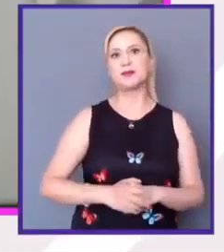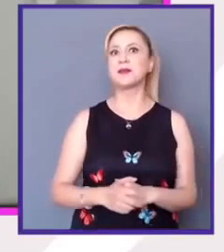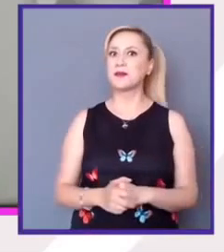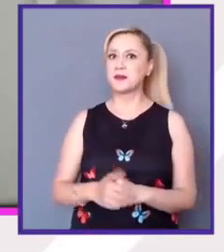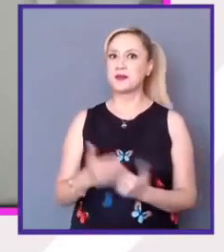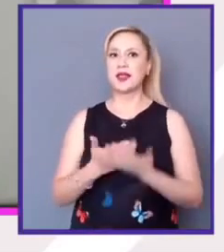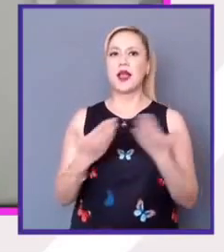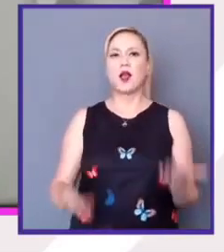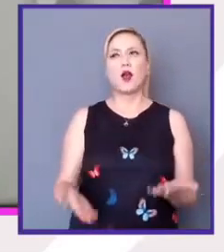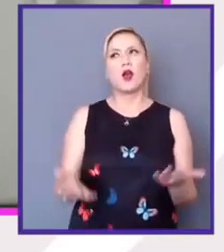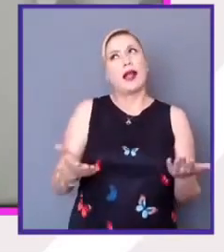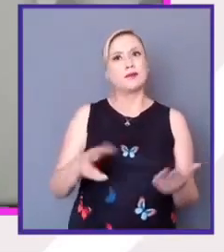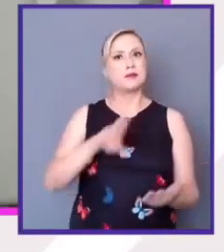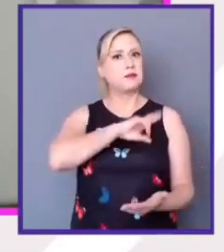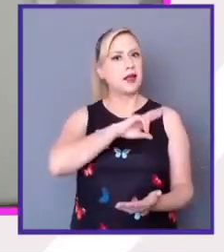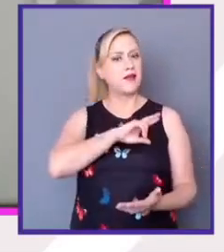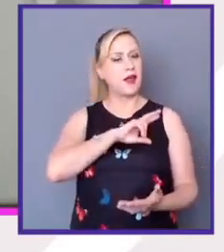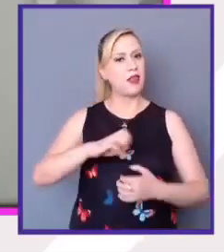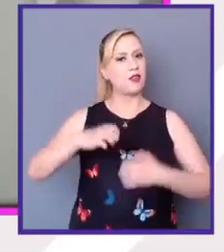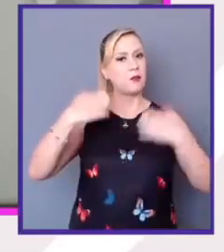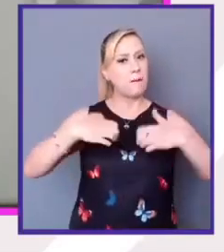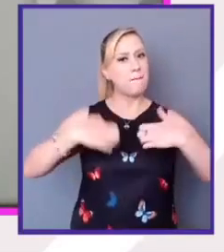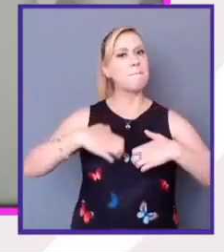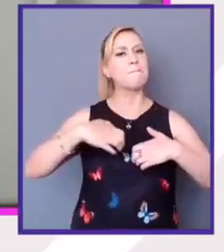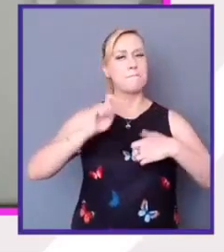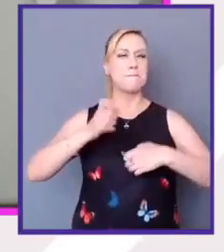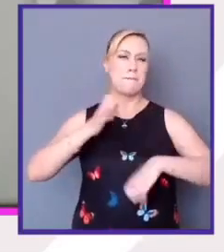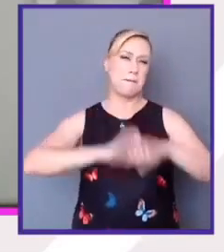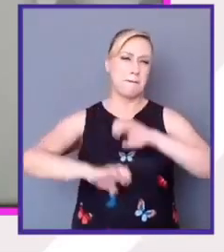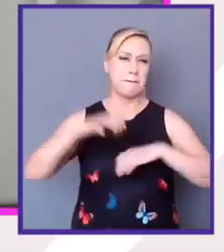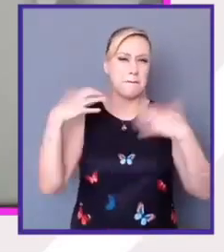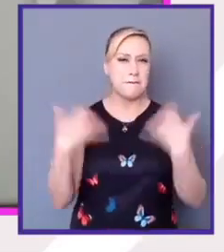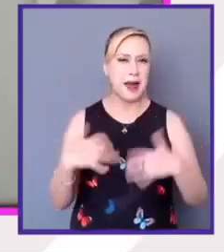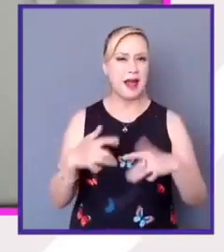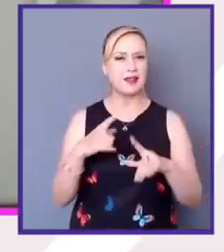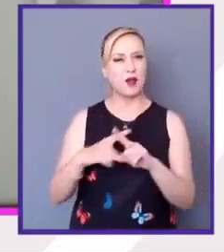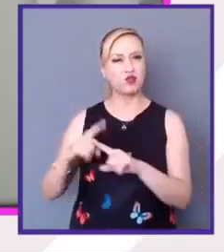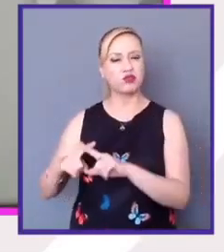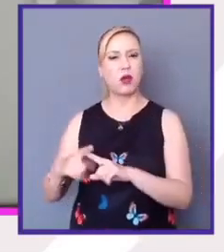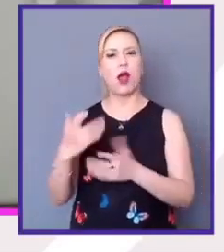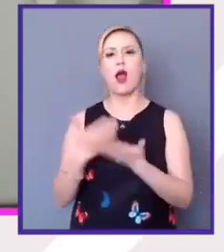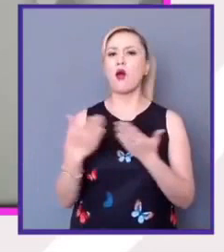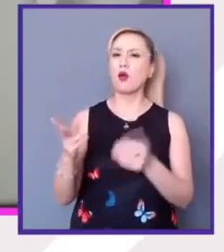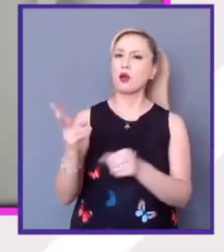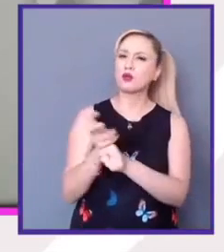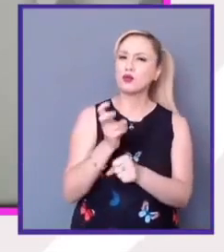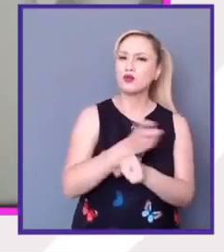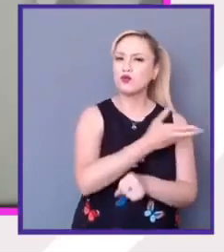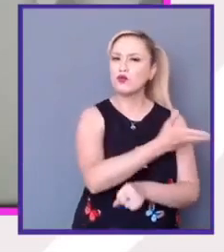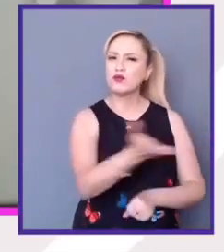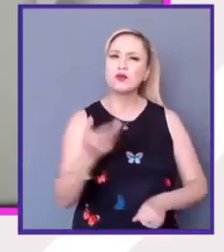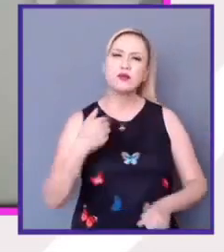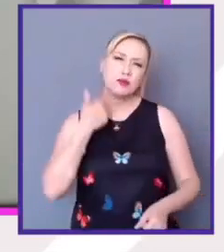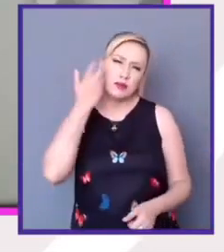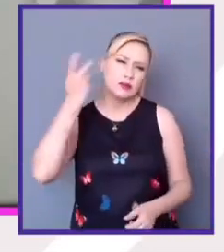sector privado. Le vamos a preguntar a nuestras y nuestros invitados qué implicaciones tendría las